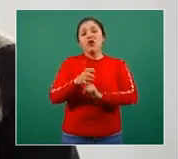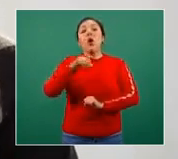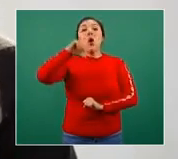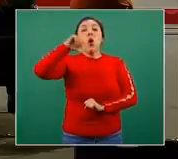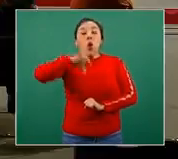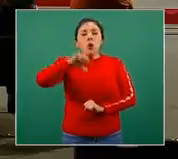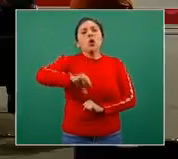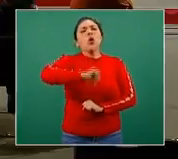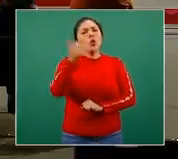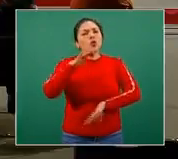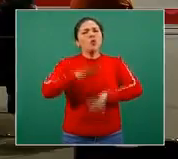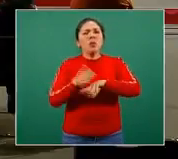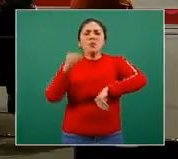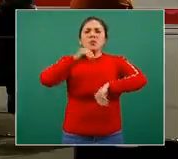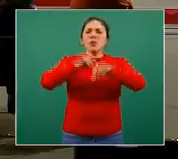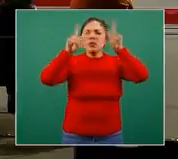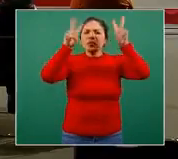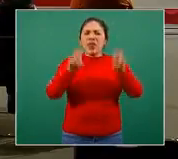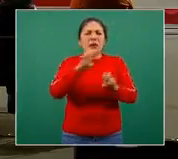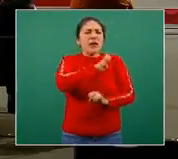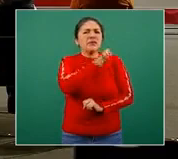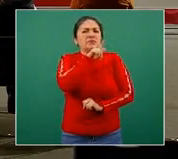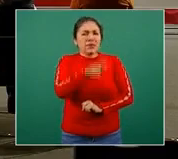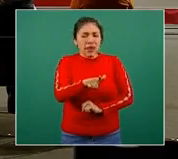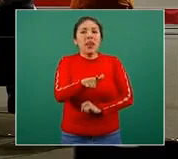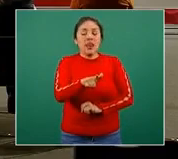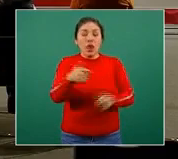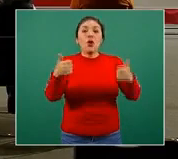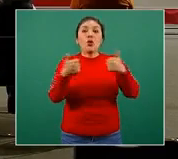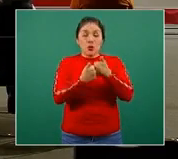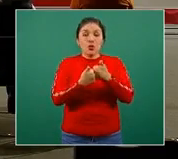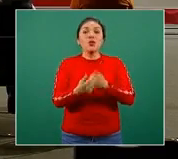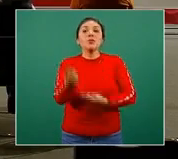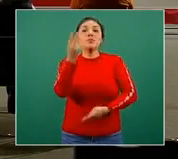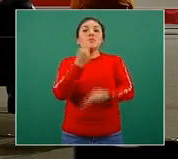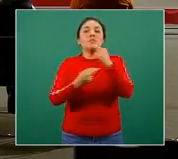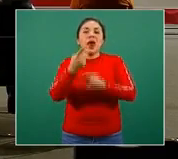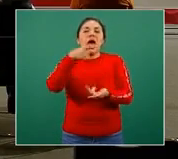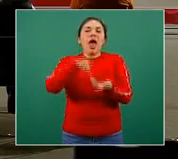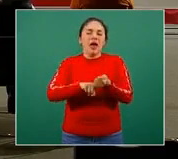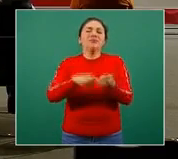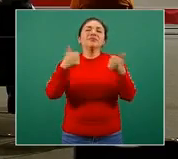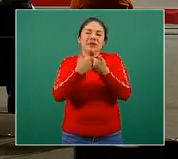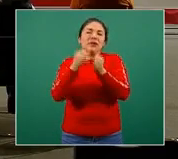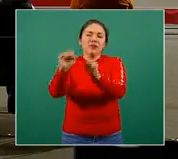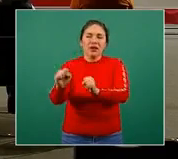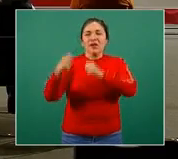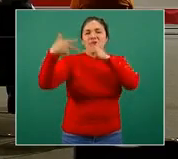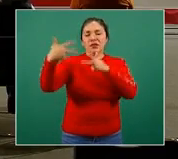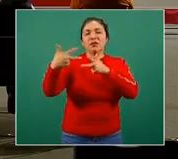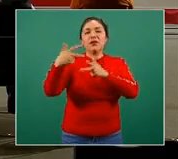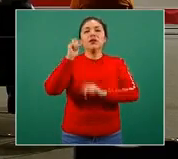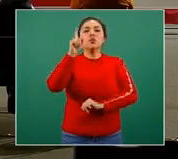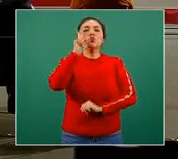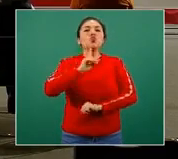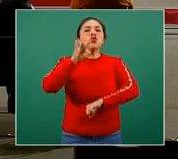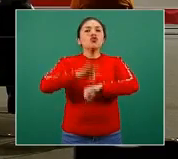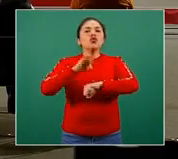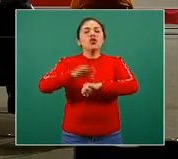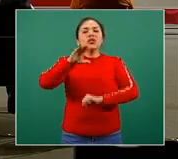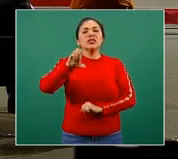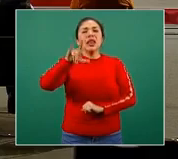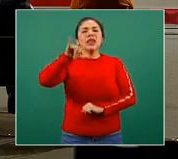un componente temático especial. De hecho, nos va a acompañar por videoconferencia la doctora